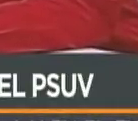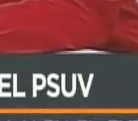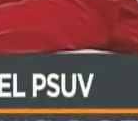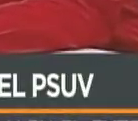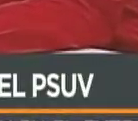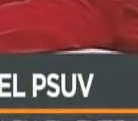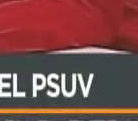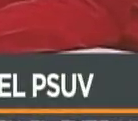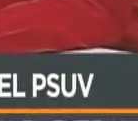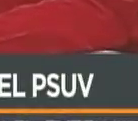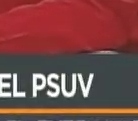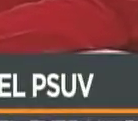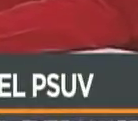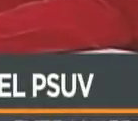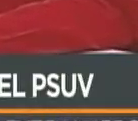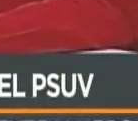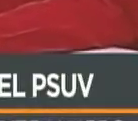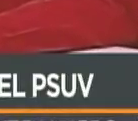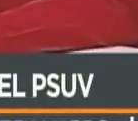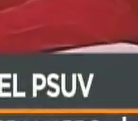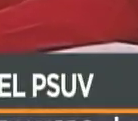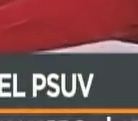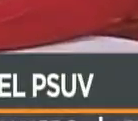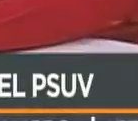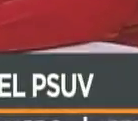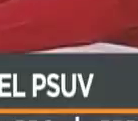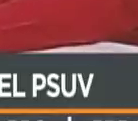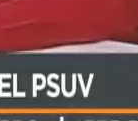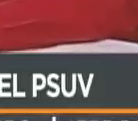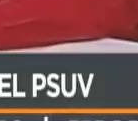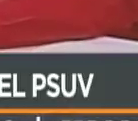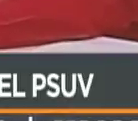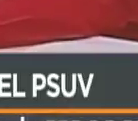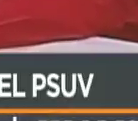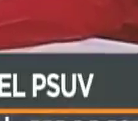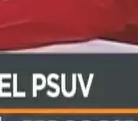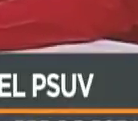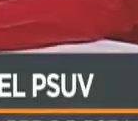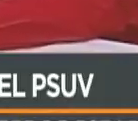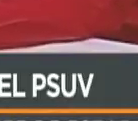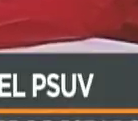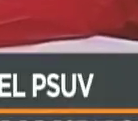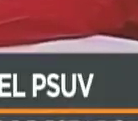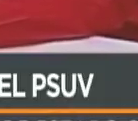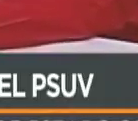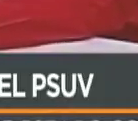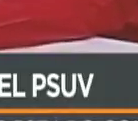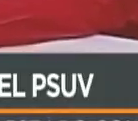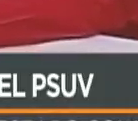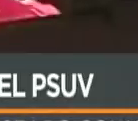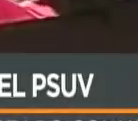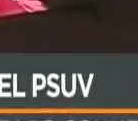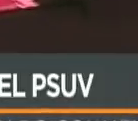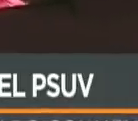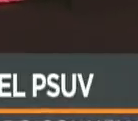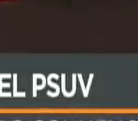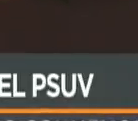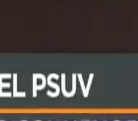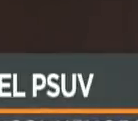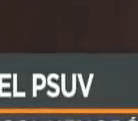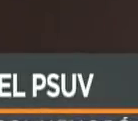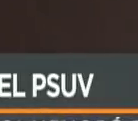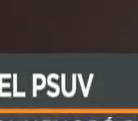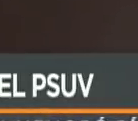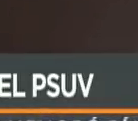América Latina. Nacido aproximadamente hace 10 años, el Partido Socialista Unido de Venezuela viene a consolidar